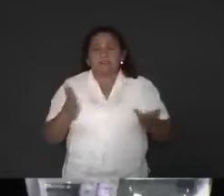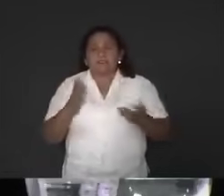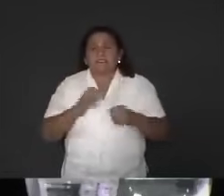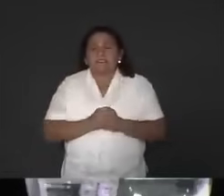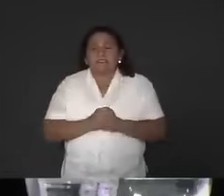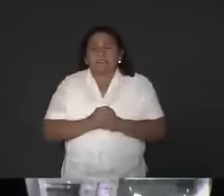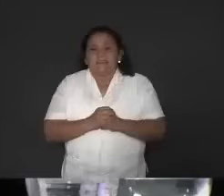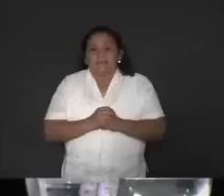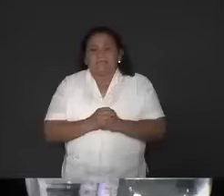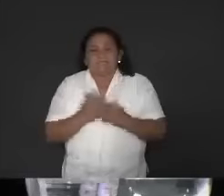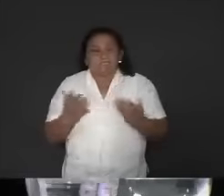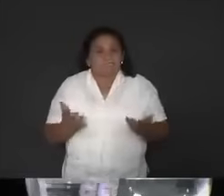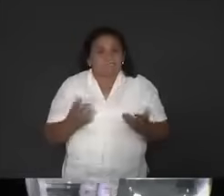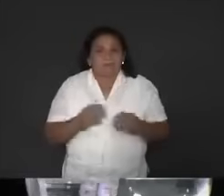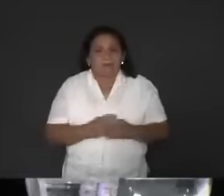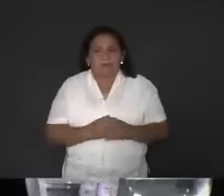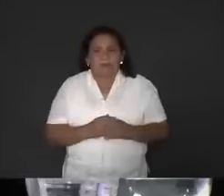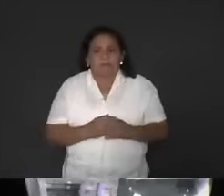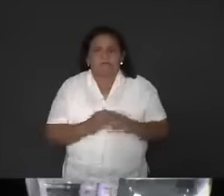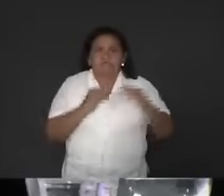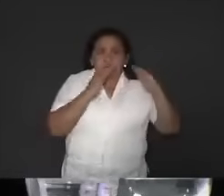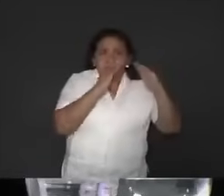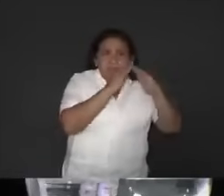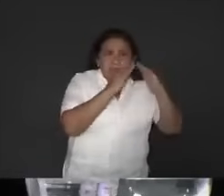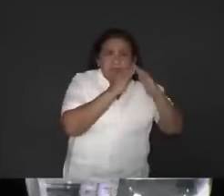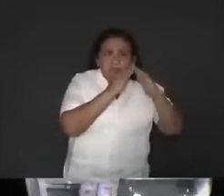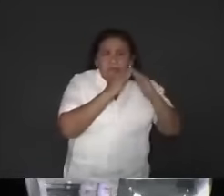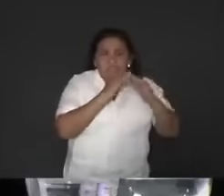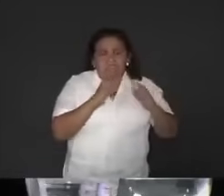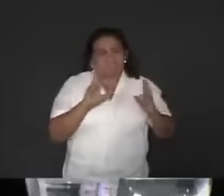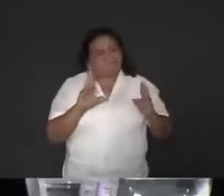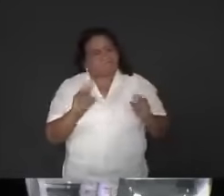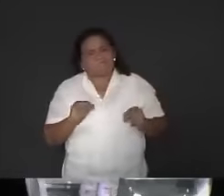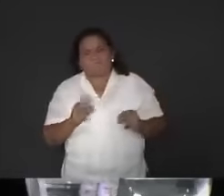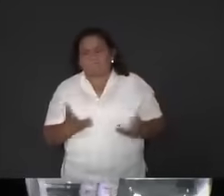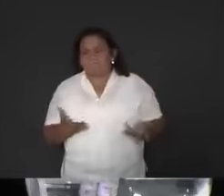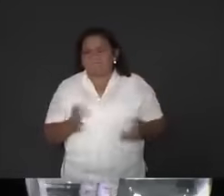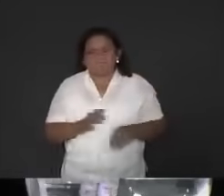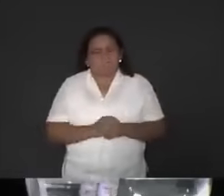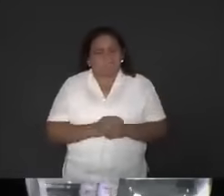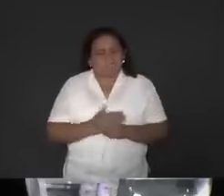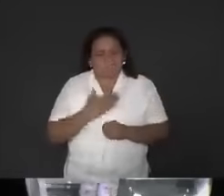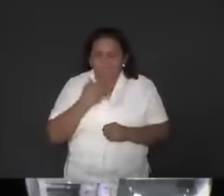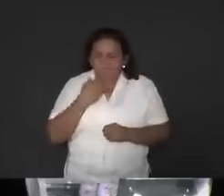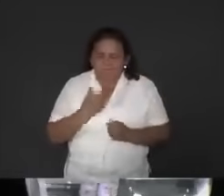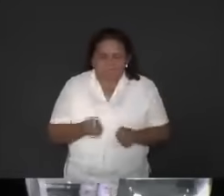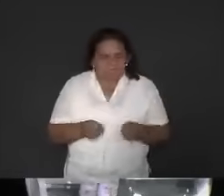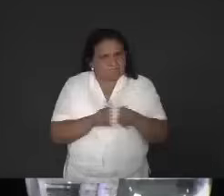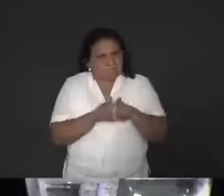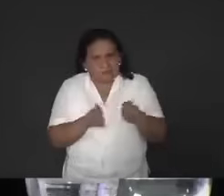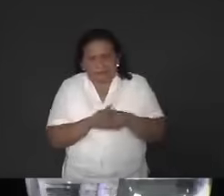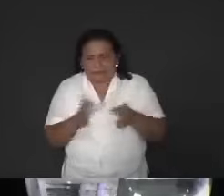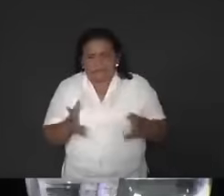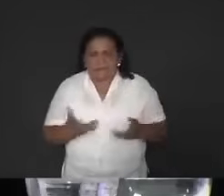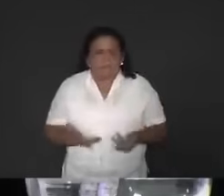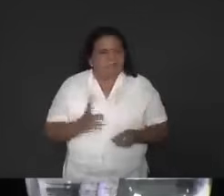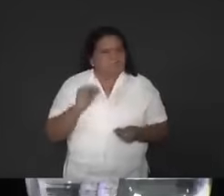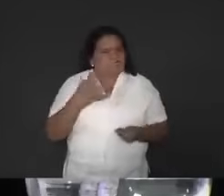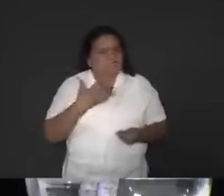las casas, que las viviendas son indignas, que son cajones, que no tienen